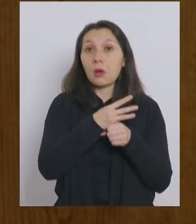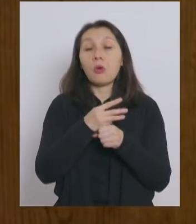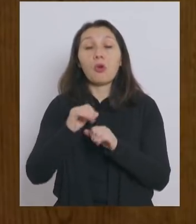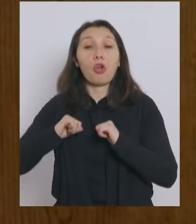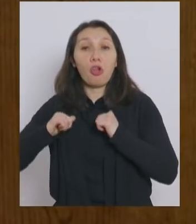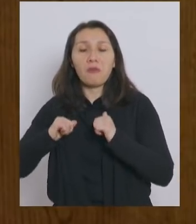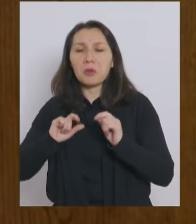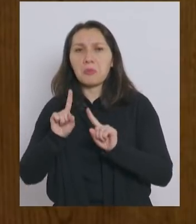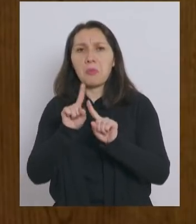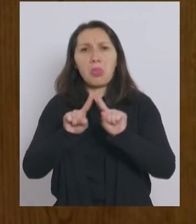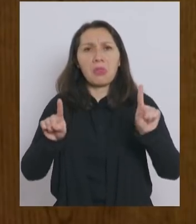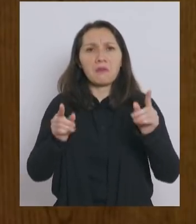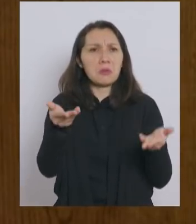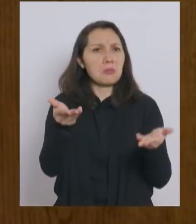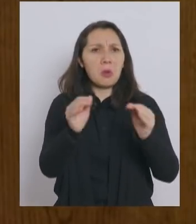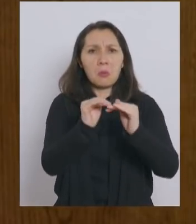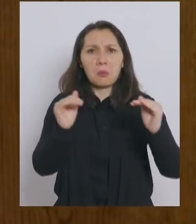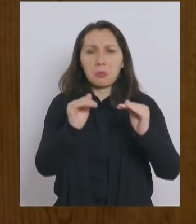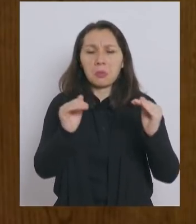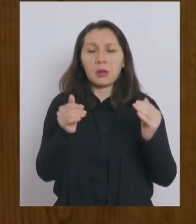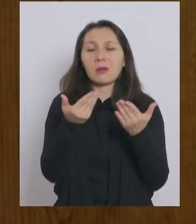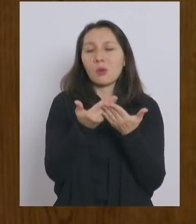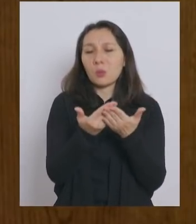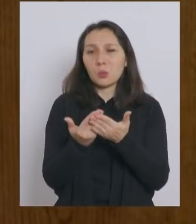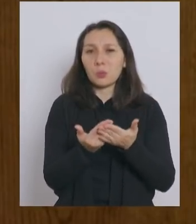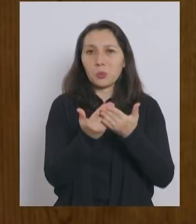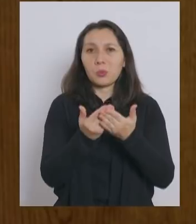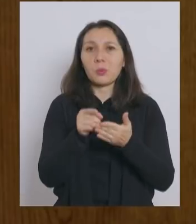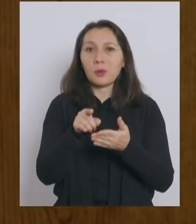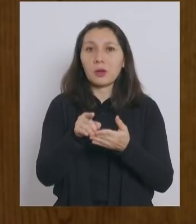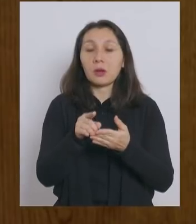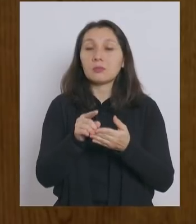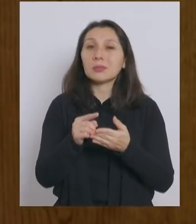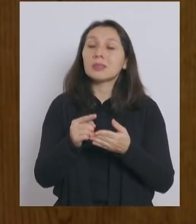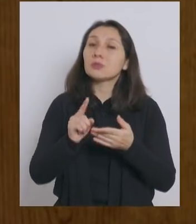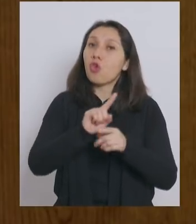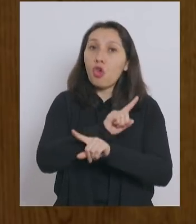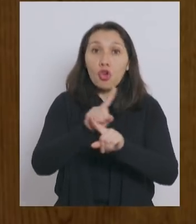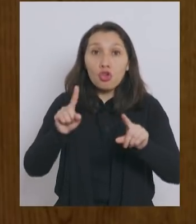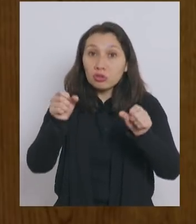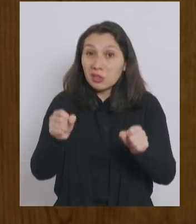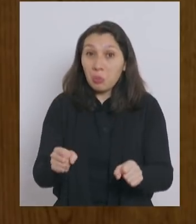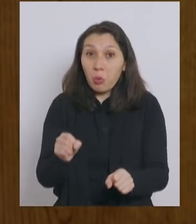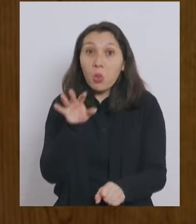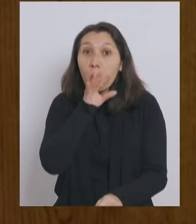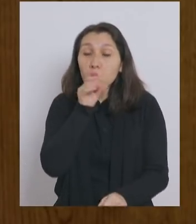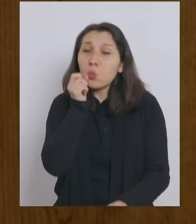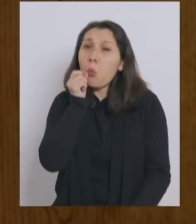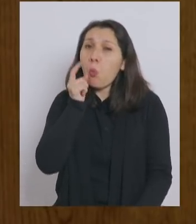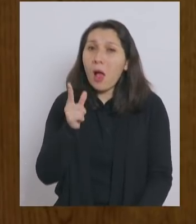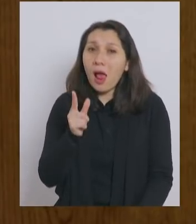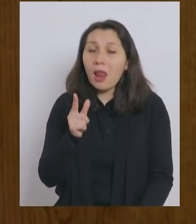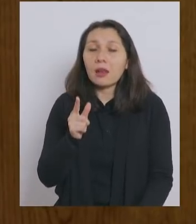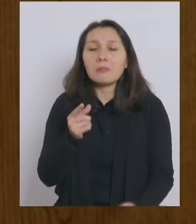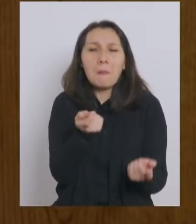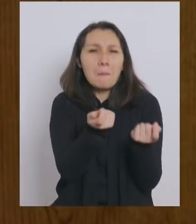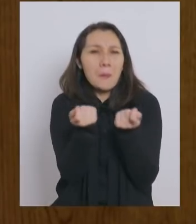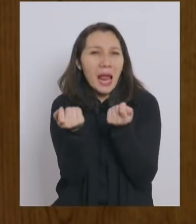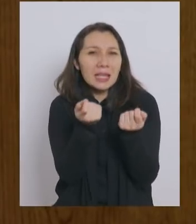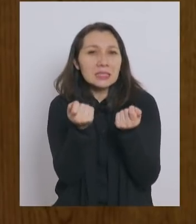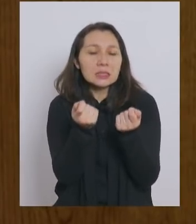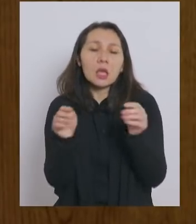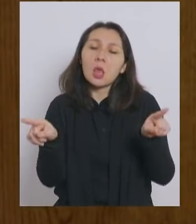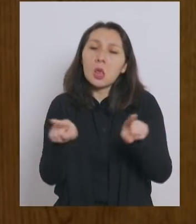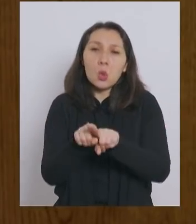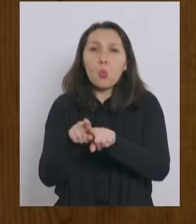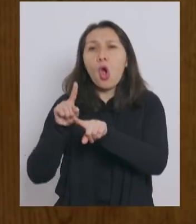más jóvenes que participaron en este estudio. Dentro de las contraindicaciones que tiene esta vacuna, el similar o al